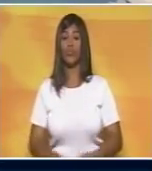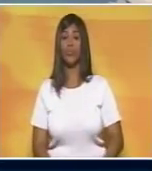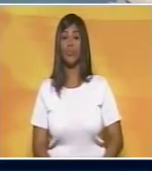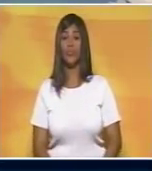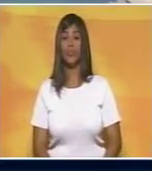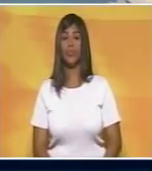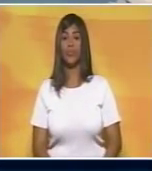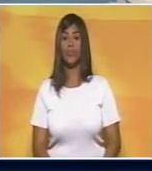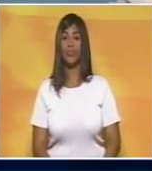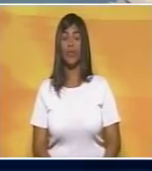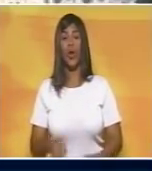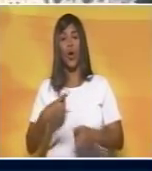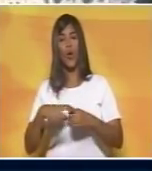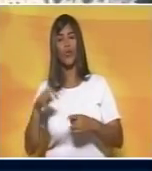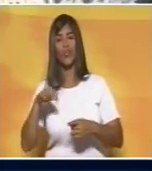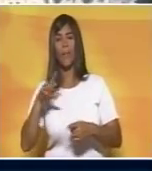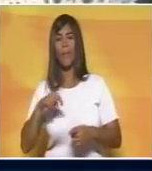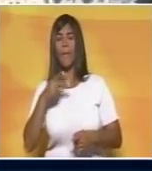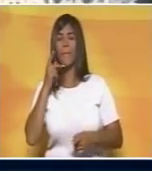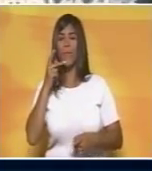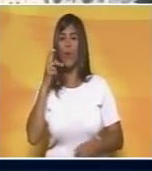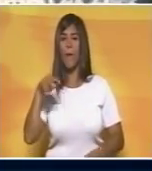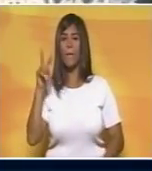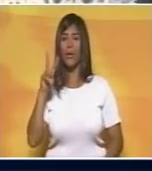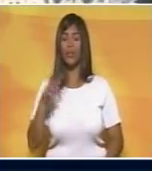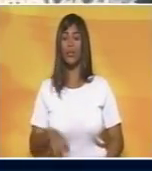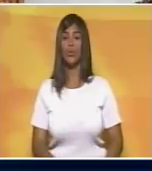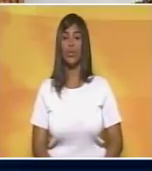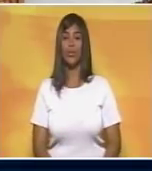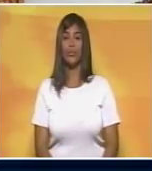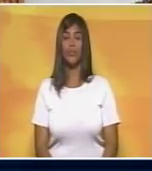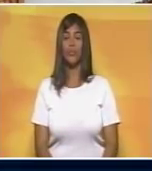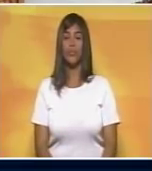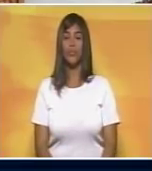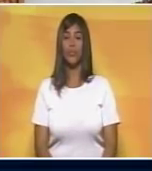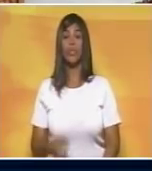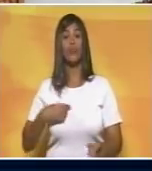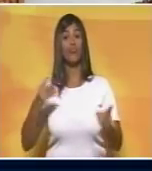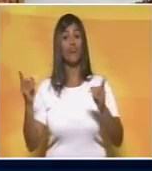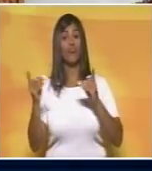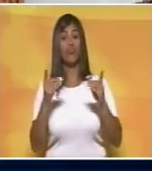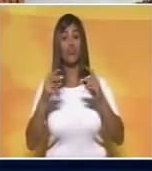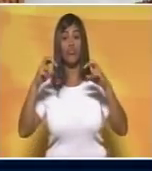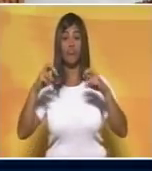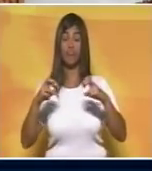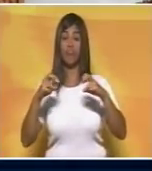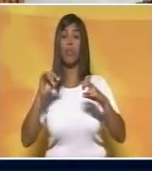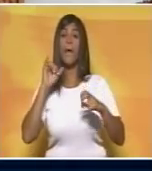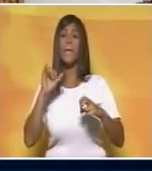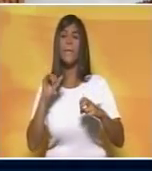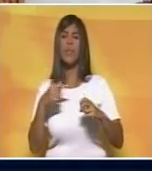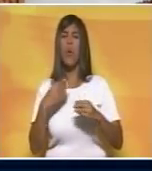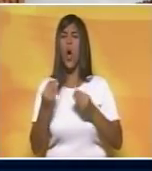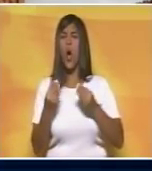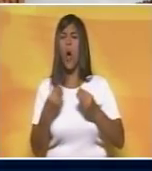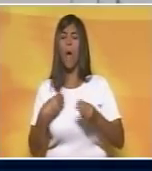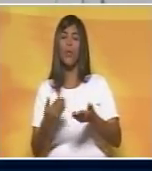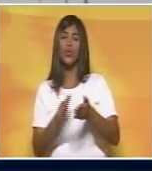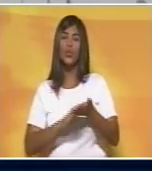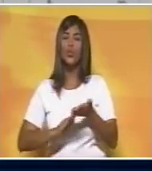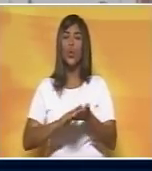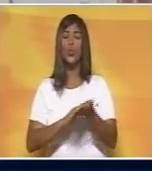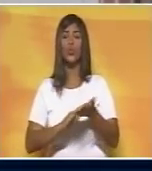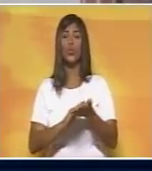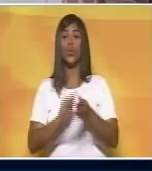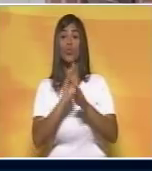con su homólogo de Venezuela, Pascualino Angiolillo Fernández, para discutir la interacción de ambas naciones en materia